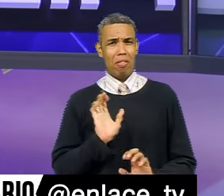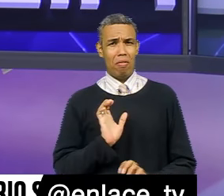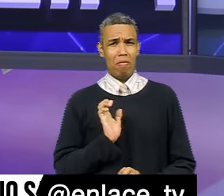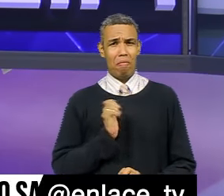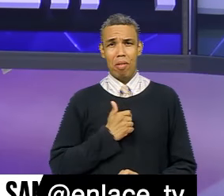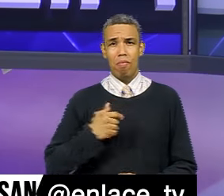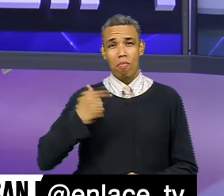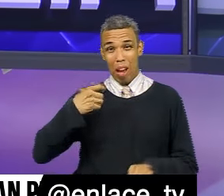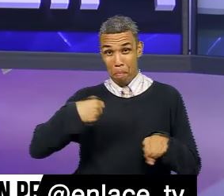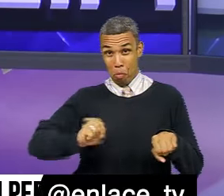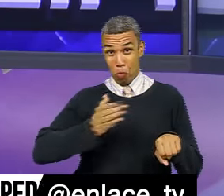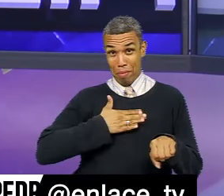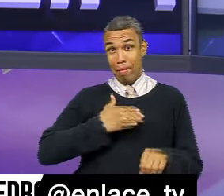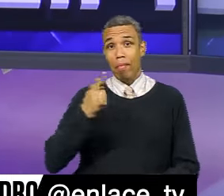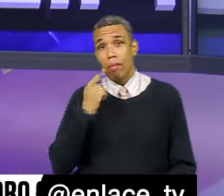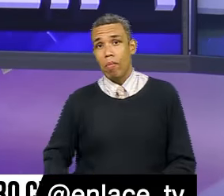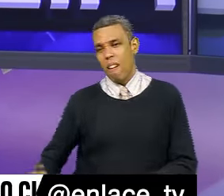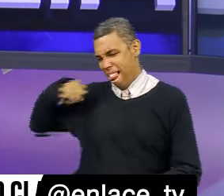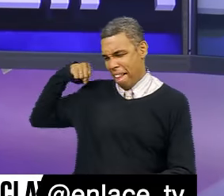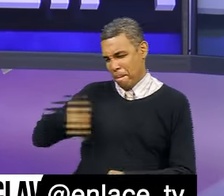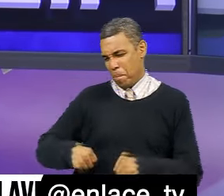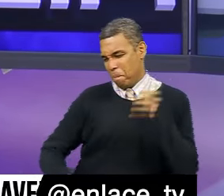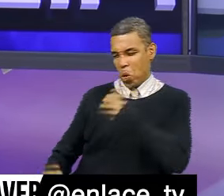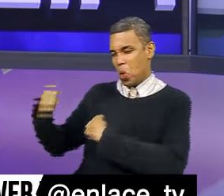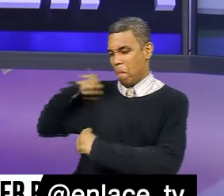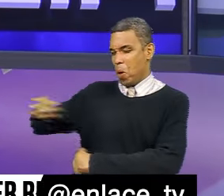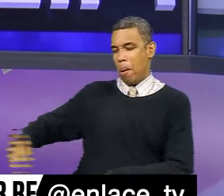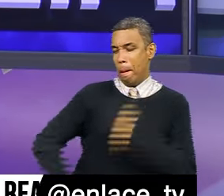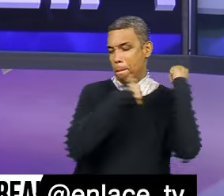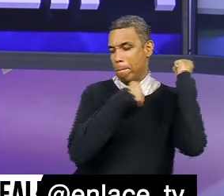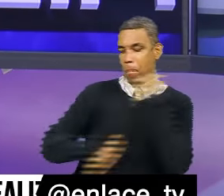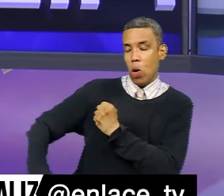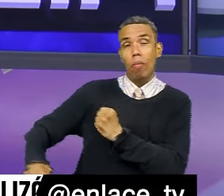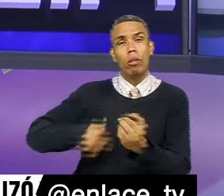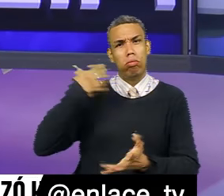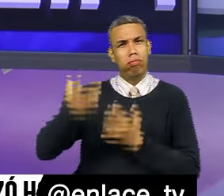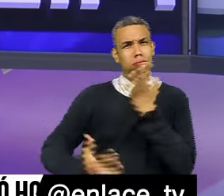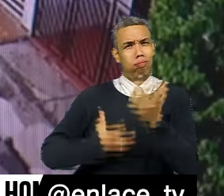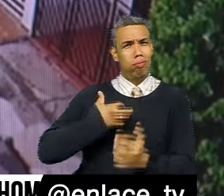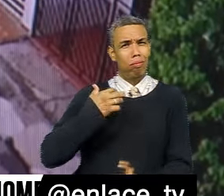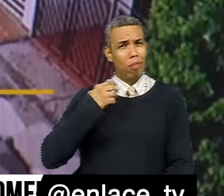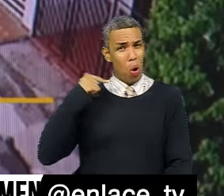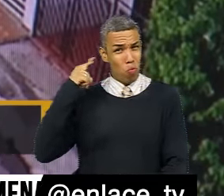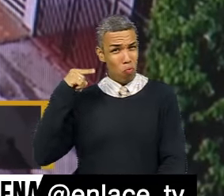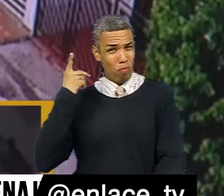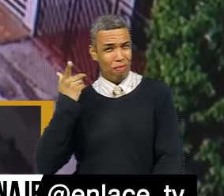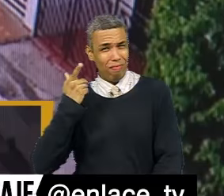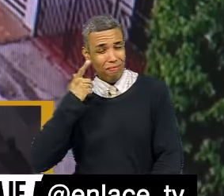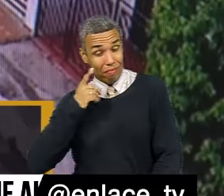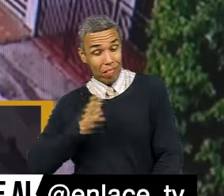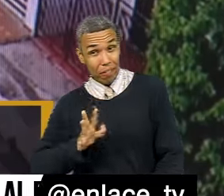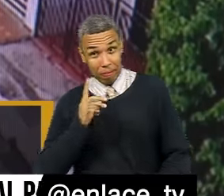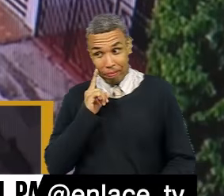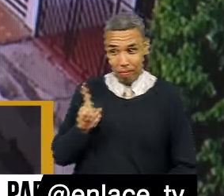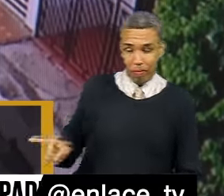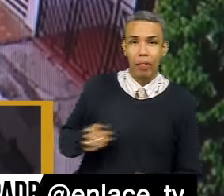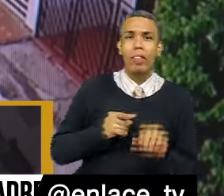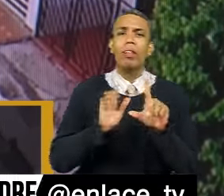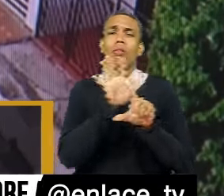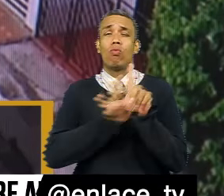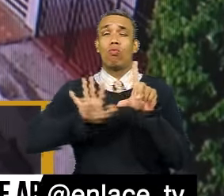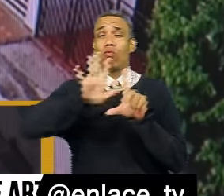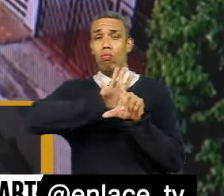llamas. Vecinos del barrio El Parnaso, donde se produjo el hecho, muestran su preocupación por lo sucedido. Vecinos del barrio Parnaso, comuna 2 de la